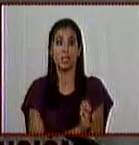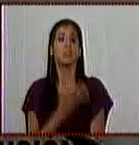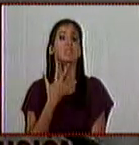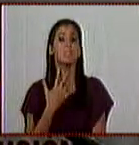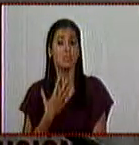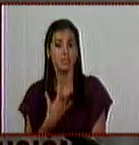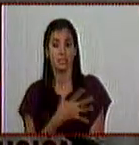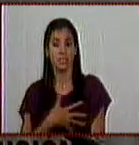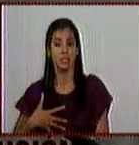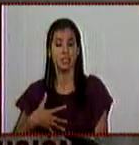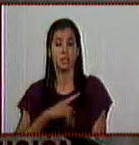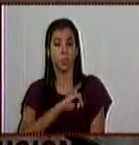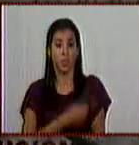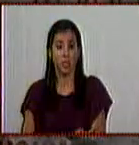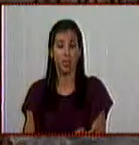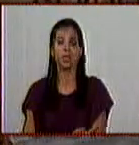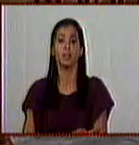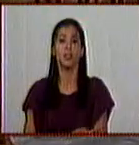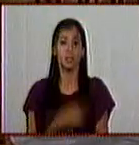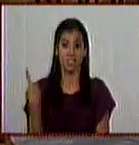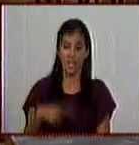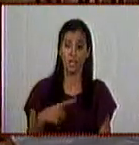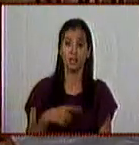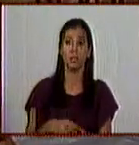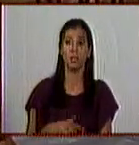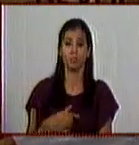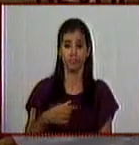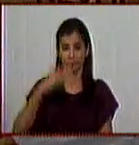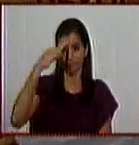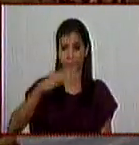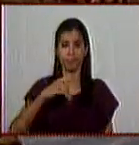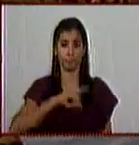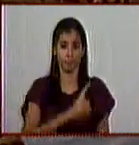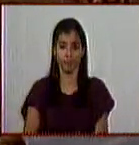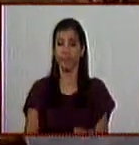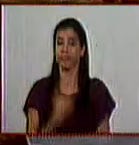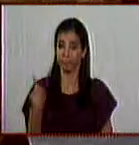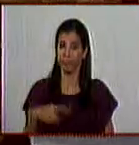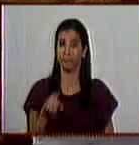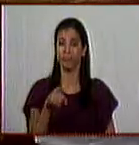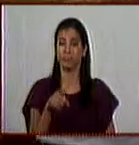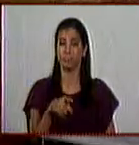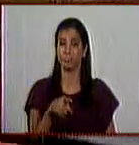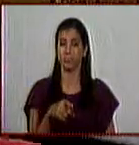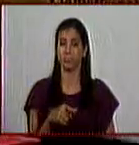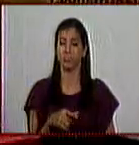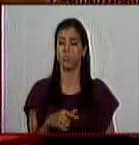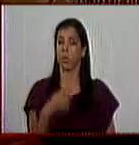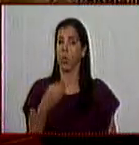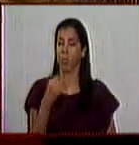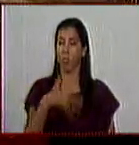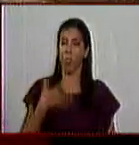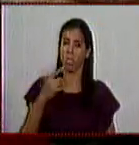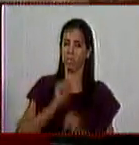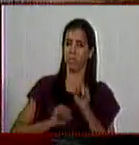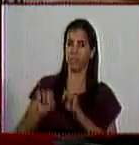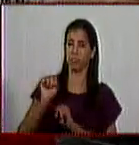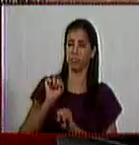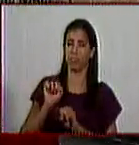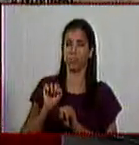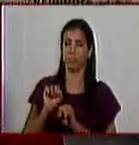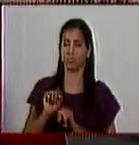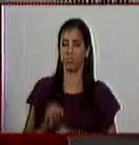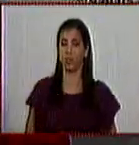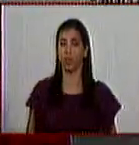poder tecnológico y militar y frente a eso solo se puede combatir como